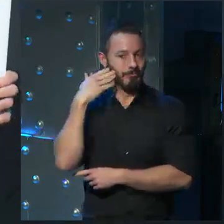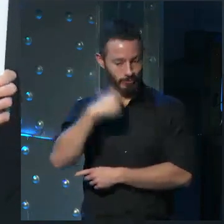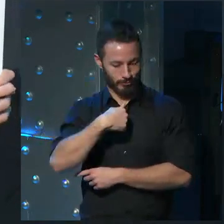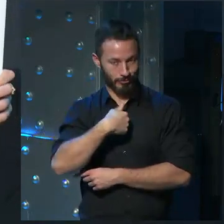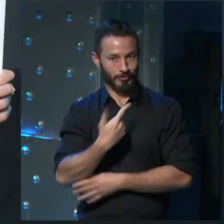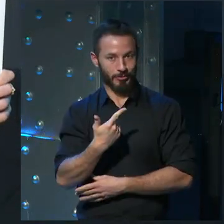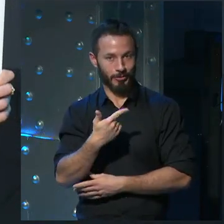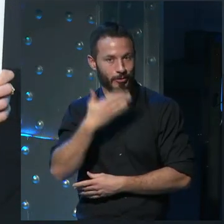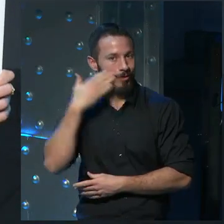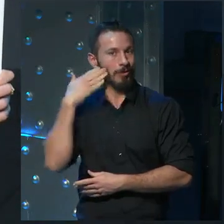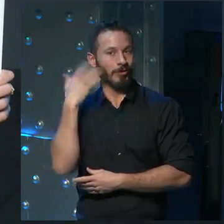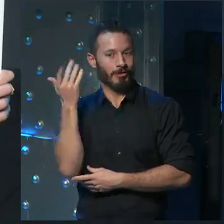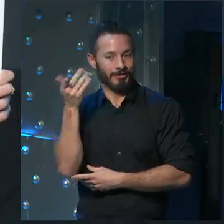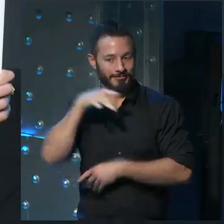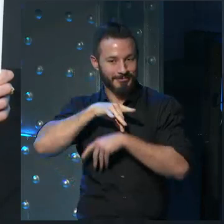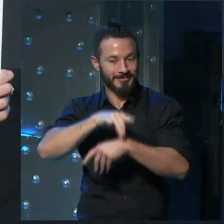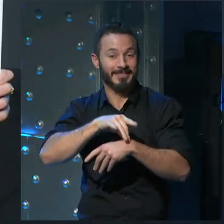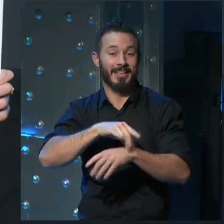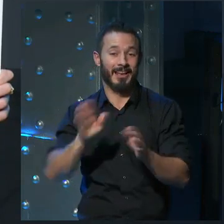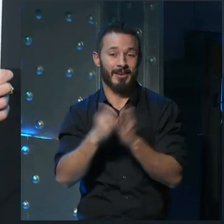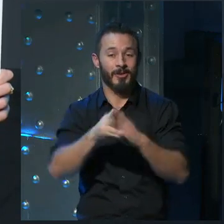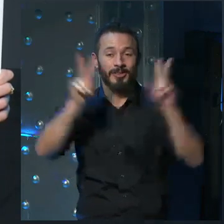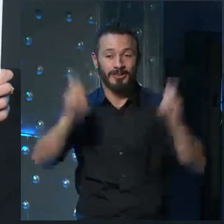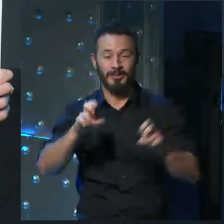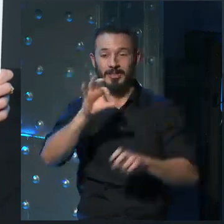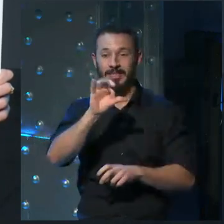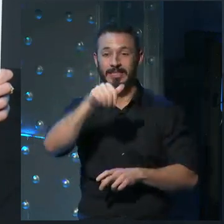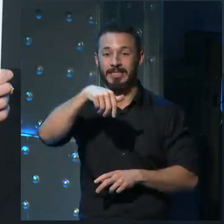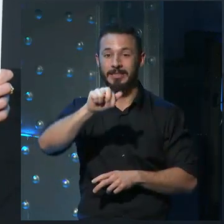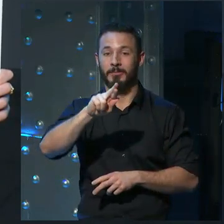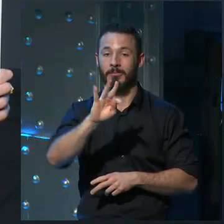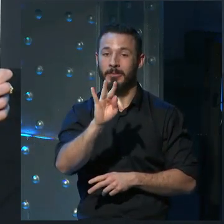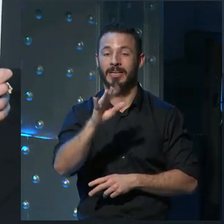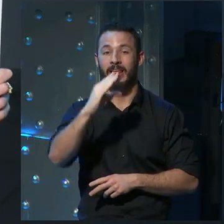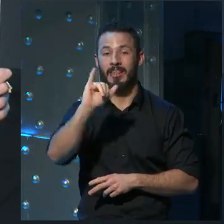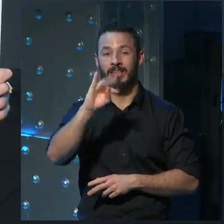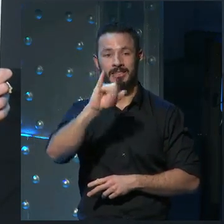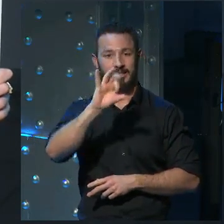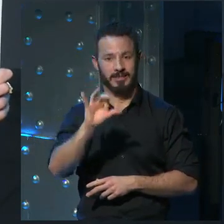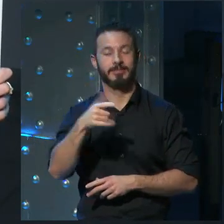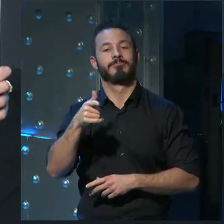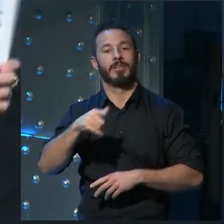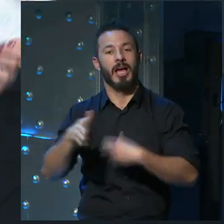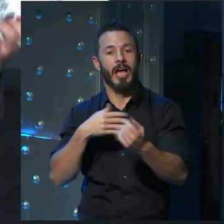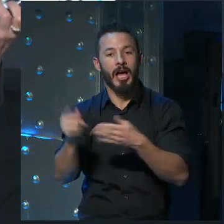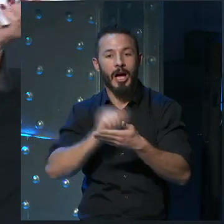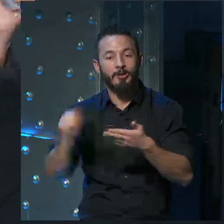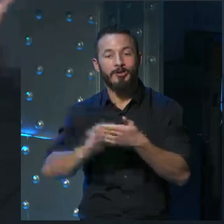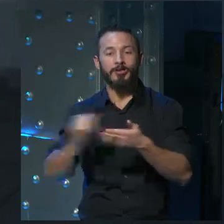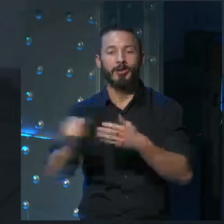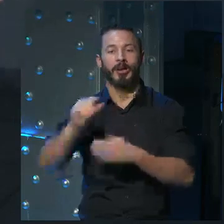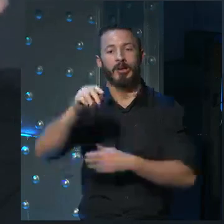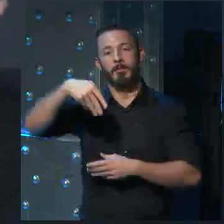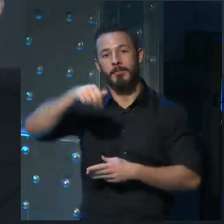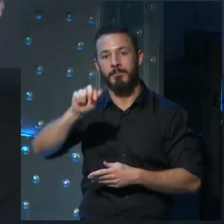honor de conducir, que es Smart City. Su autora, Marieta del Rivero, compañera y amiga. Smart City, una